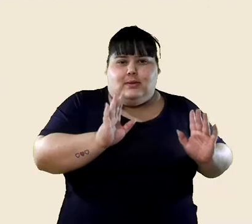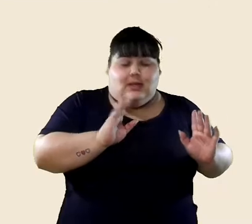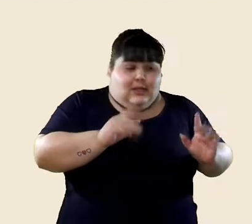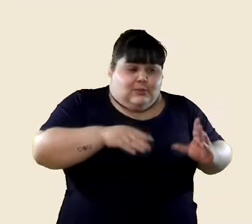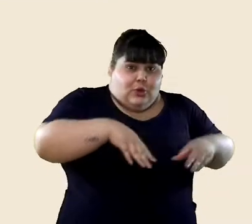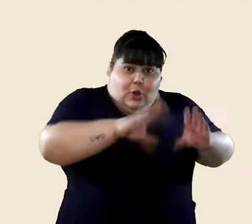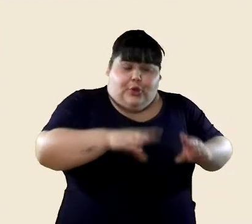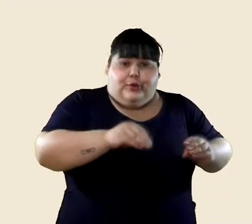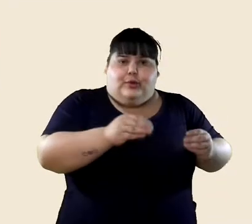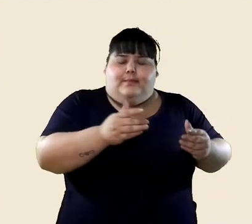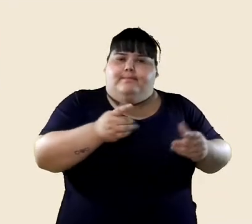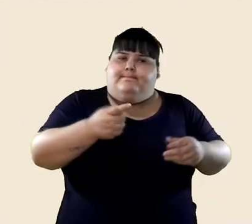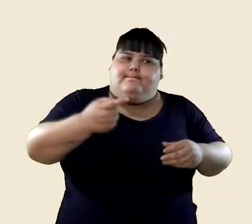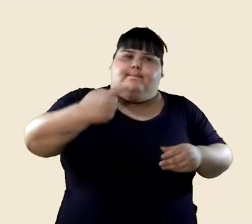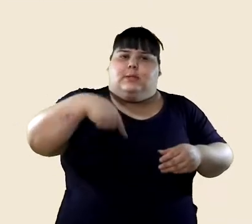pudiendo